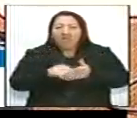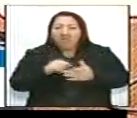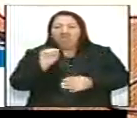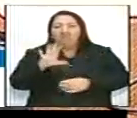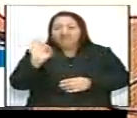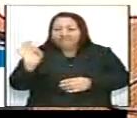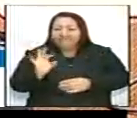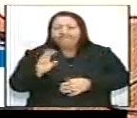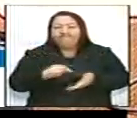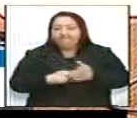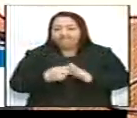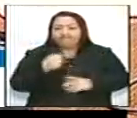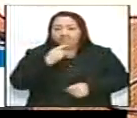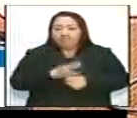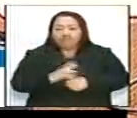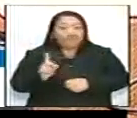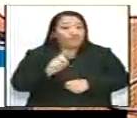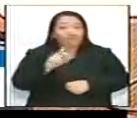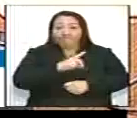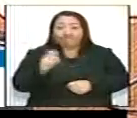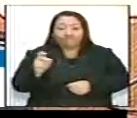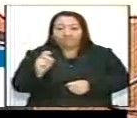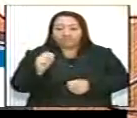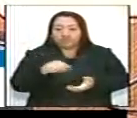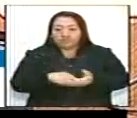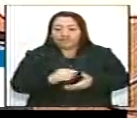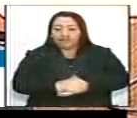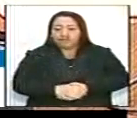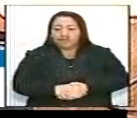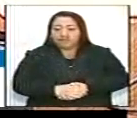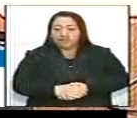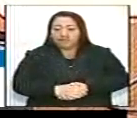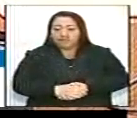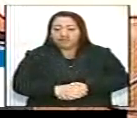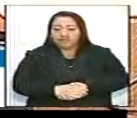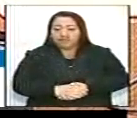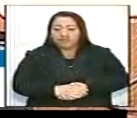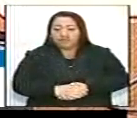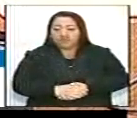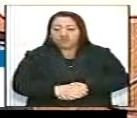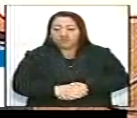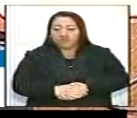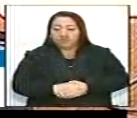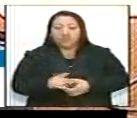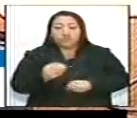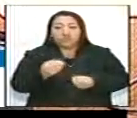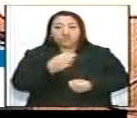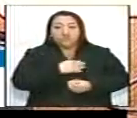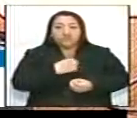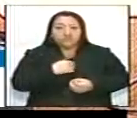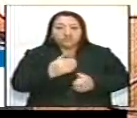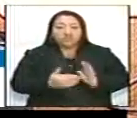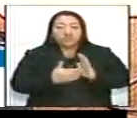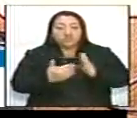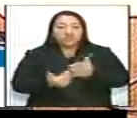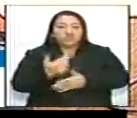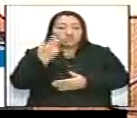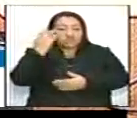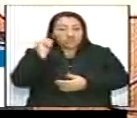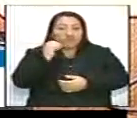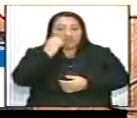99.9.5% del cumplimiento, pero no al 100%, y la guía nos obliga a que sea al 100%. Pero en todo caso, como Ministerio, nosotros estamos presentando nuestra